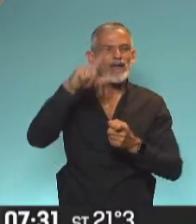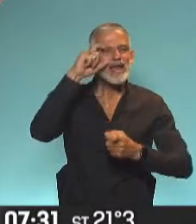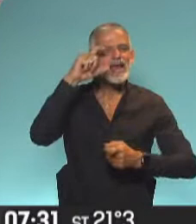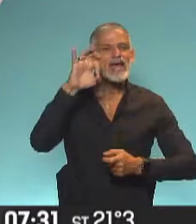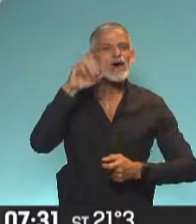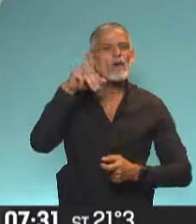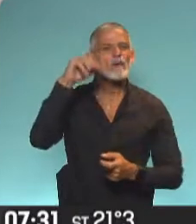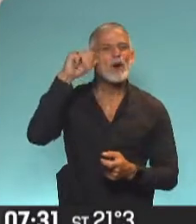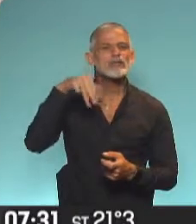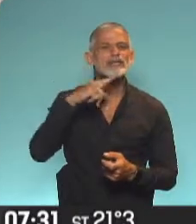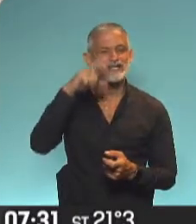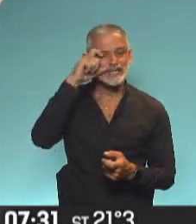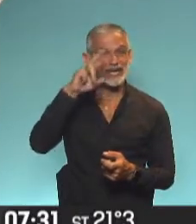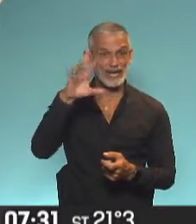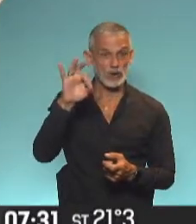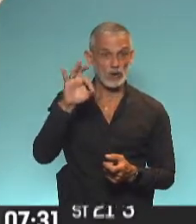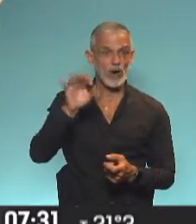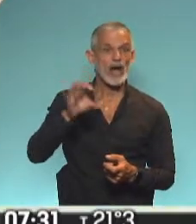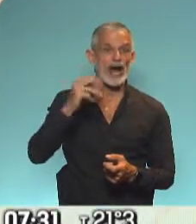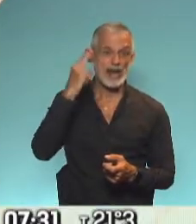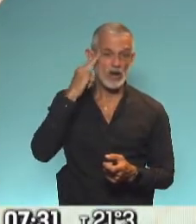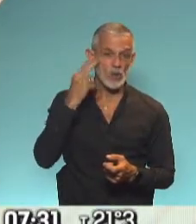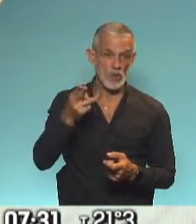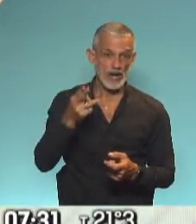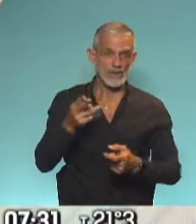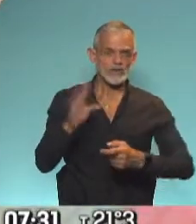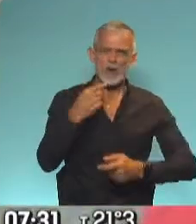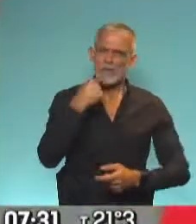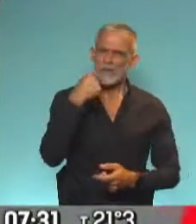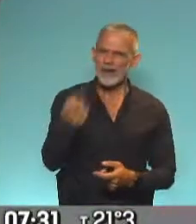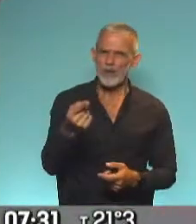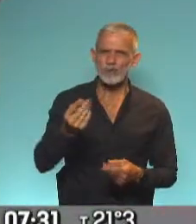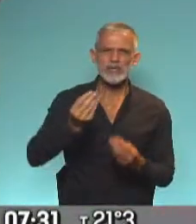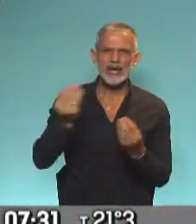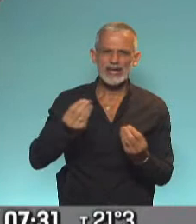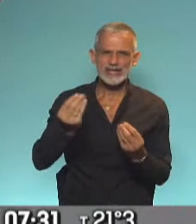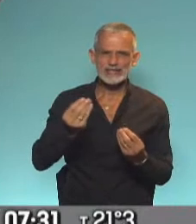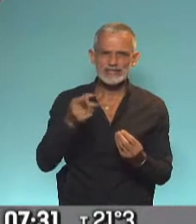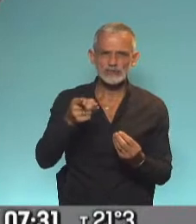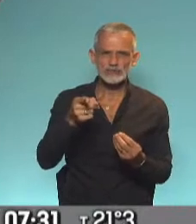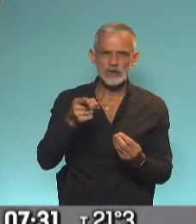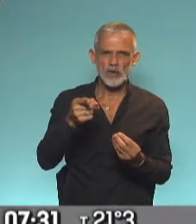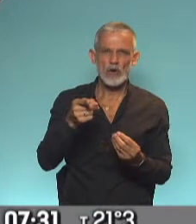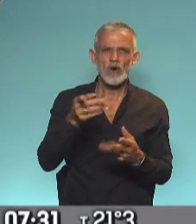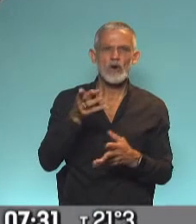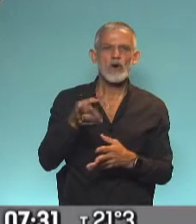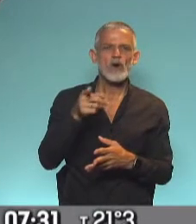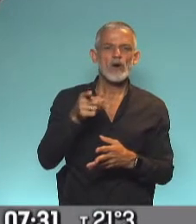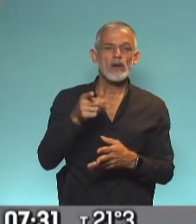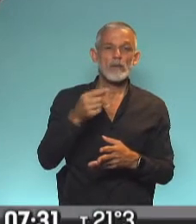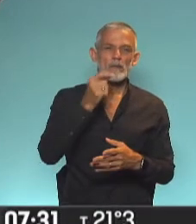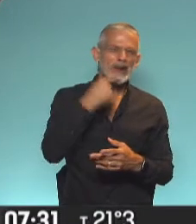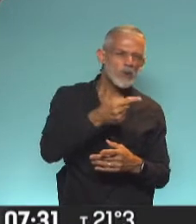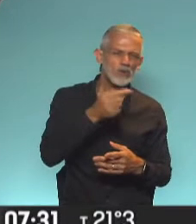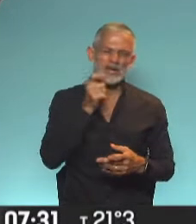Canal 9. ¿Por qué? Porque una de las preguntas que se hizo dentro de un programa de preguntas y respuestas tenía